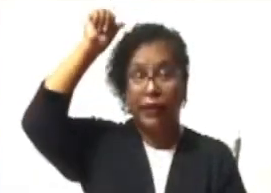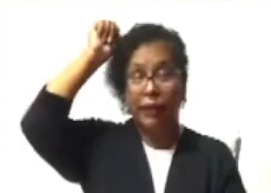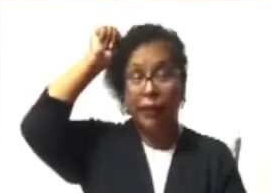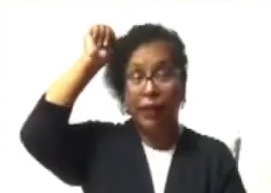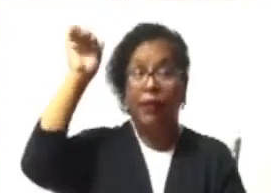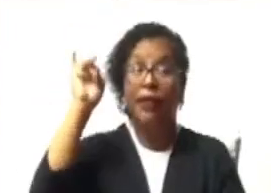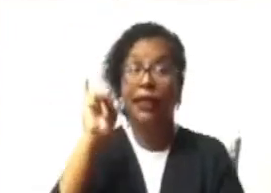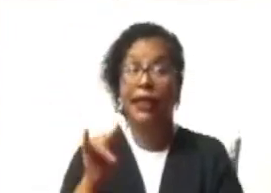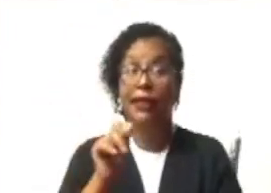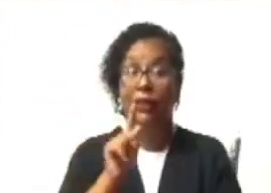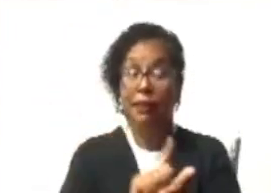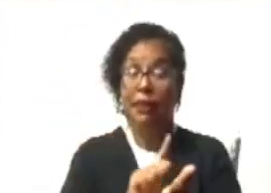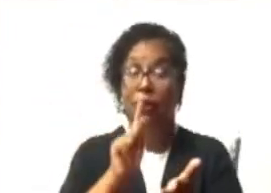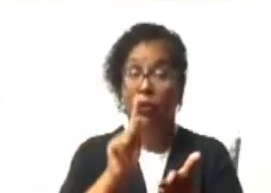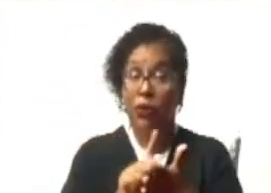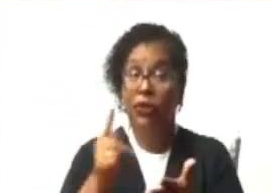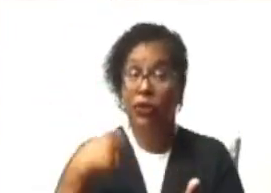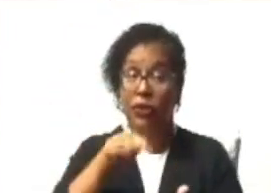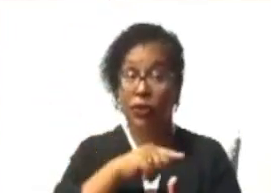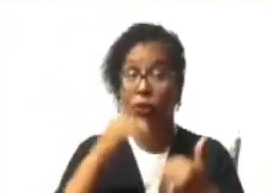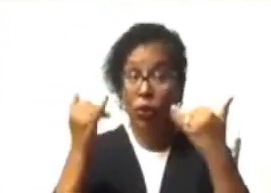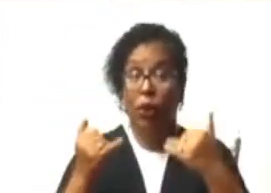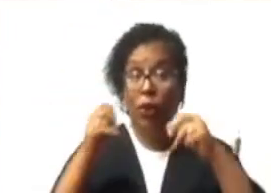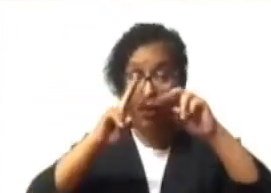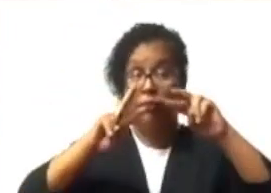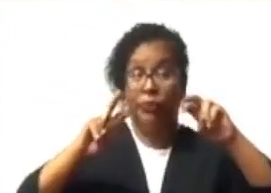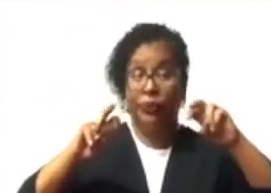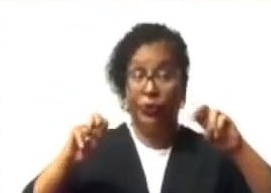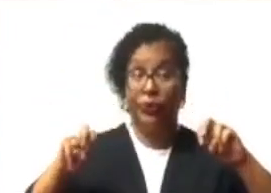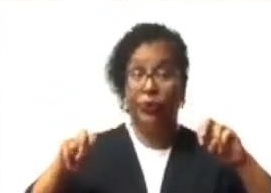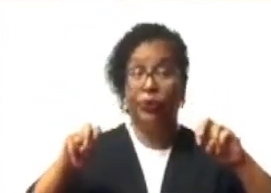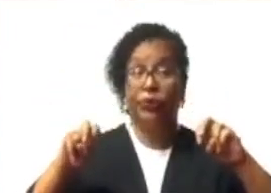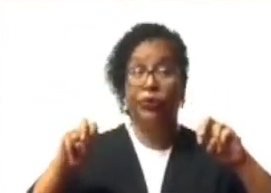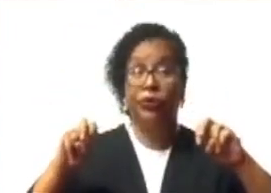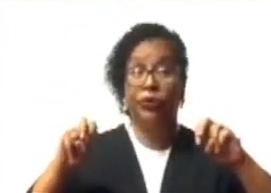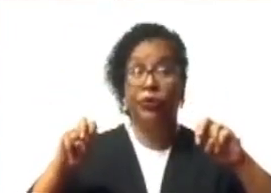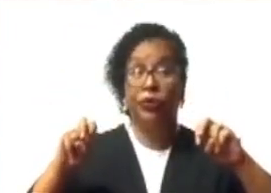estos momentos, en este hemiciclo de la Cámara de Diputados,